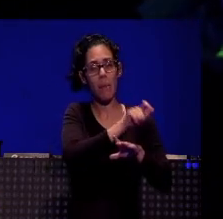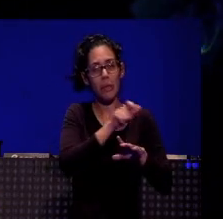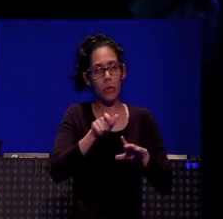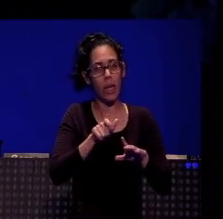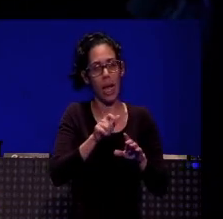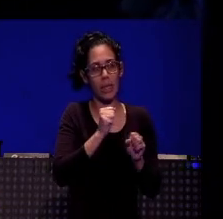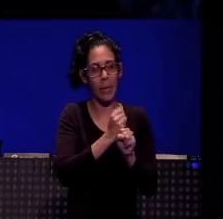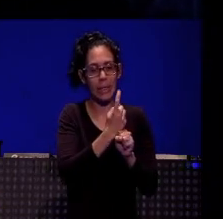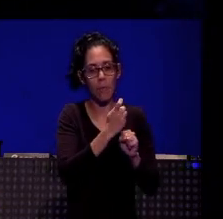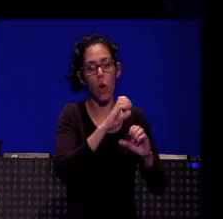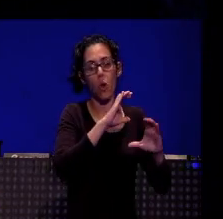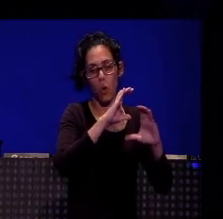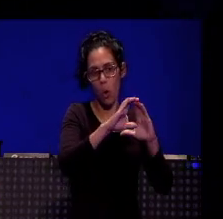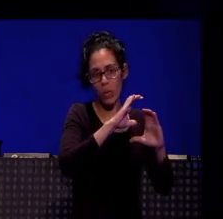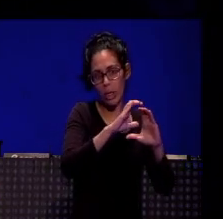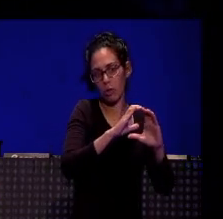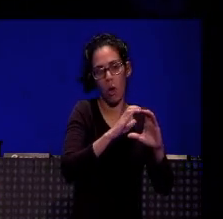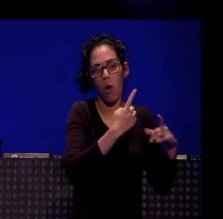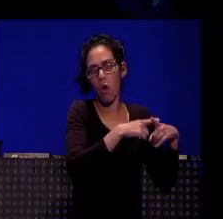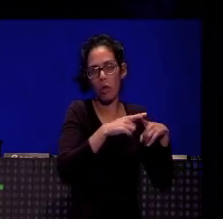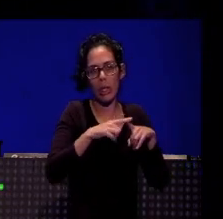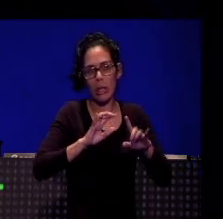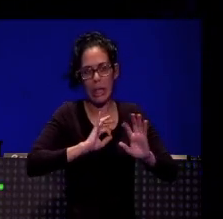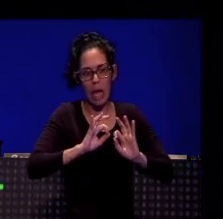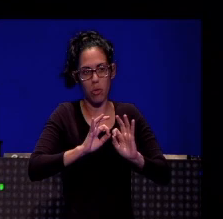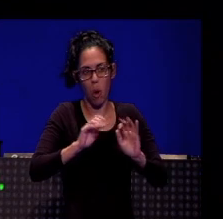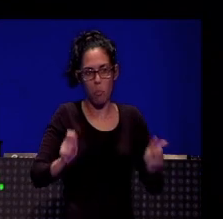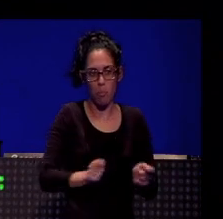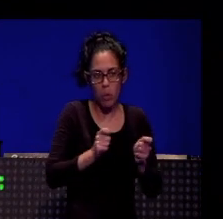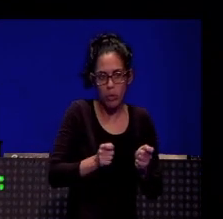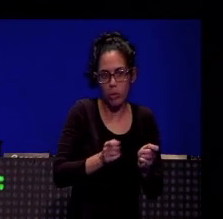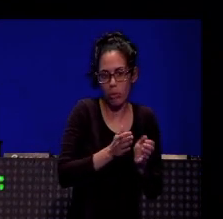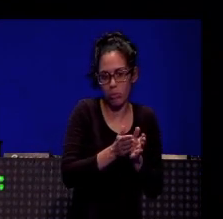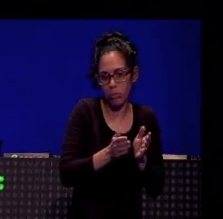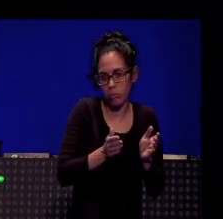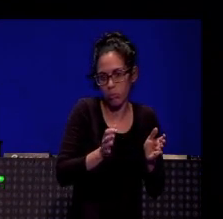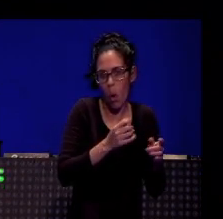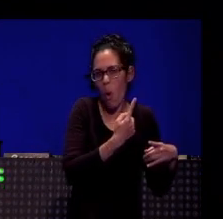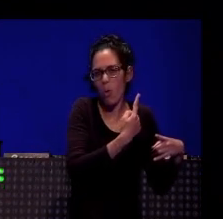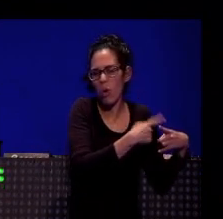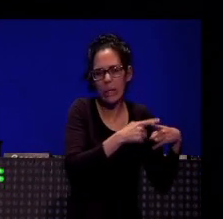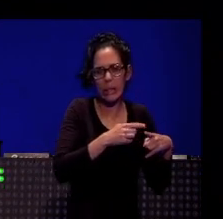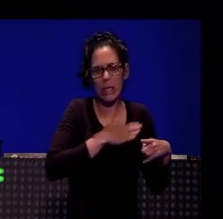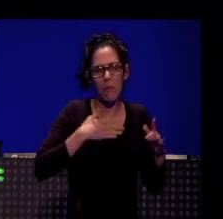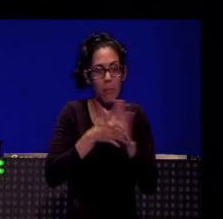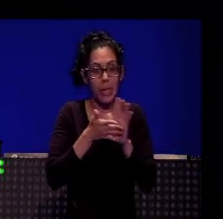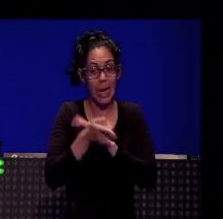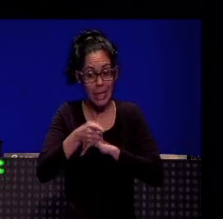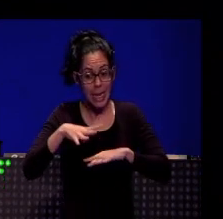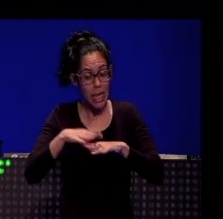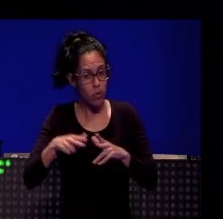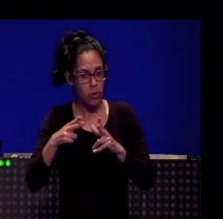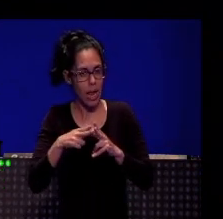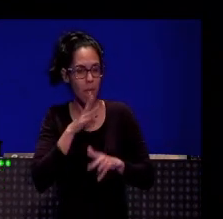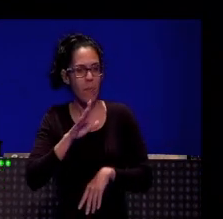comunicar y explicar promocionar un teatro promo y ya no sólo promocionar sino explicar lo que sea es una maravilla porque puedes